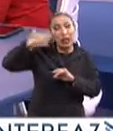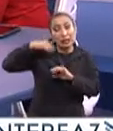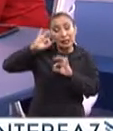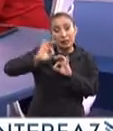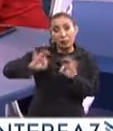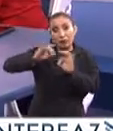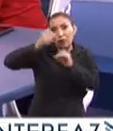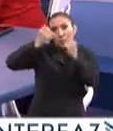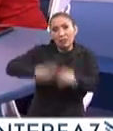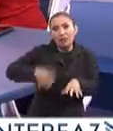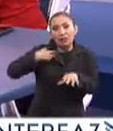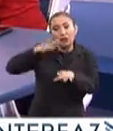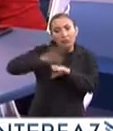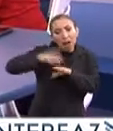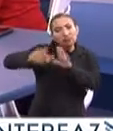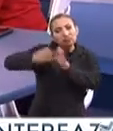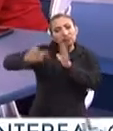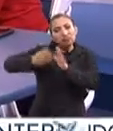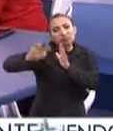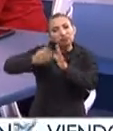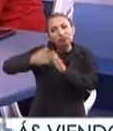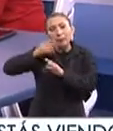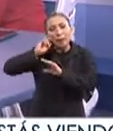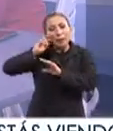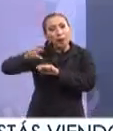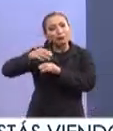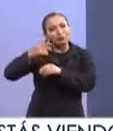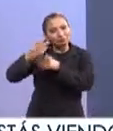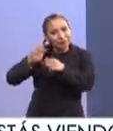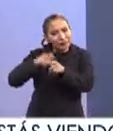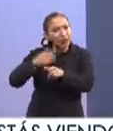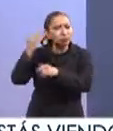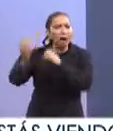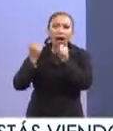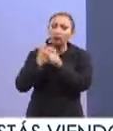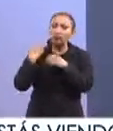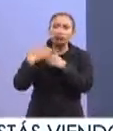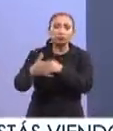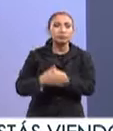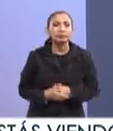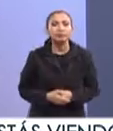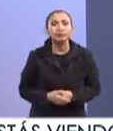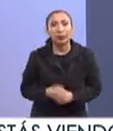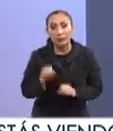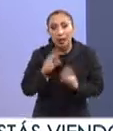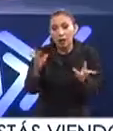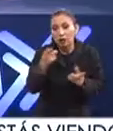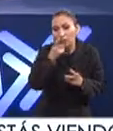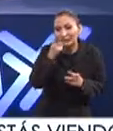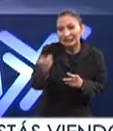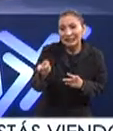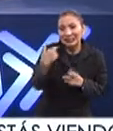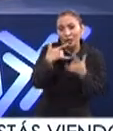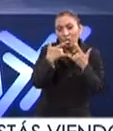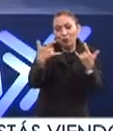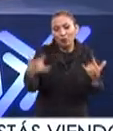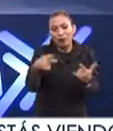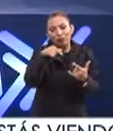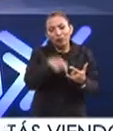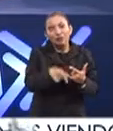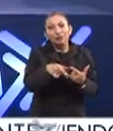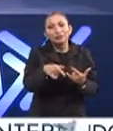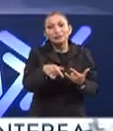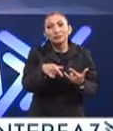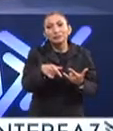ideal sería que no se perdieran, sino que los tengamos todavía vivos por mucho más tiempo. Sí, porque además nos hablan de pues